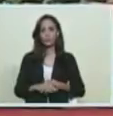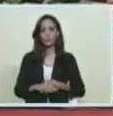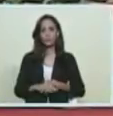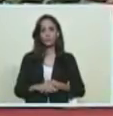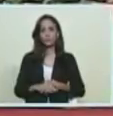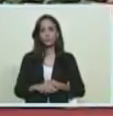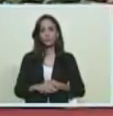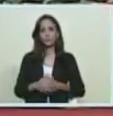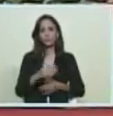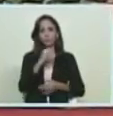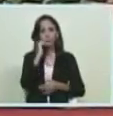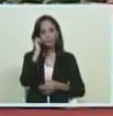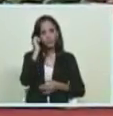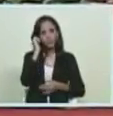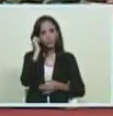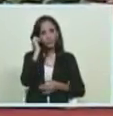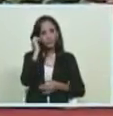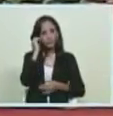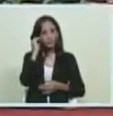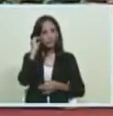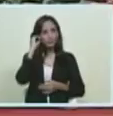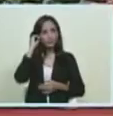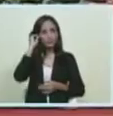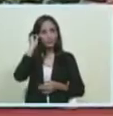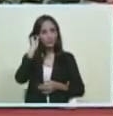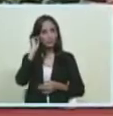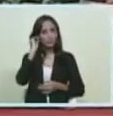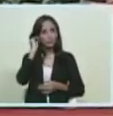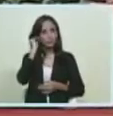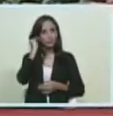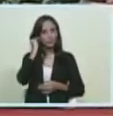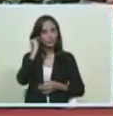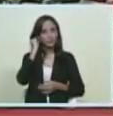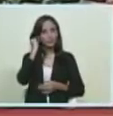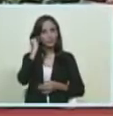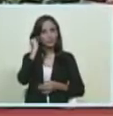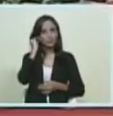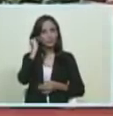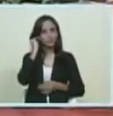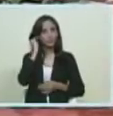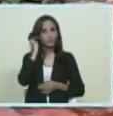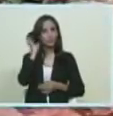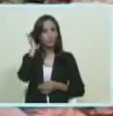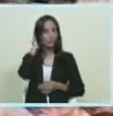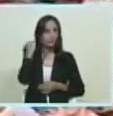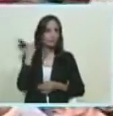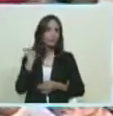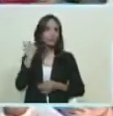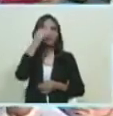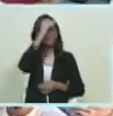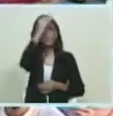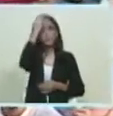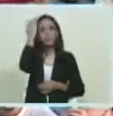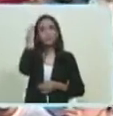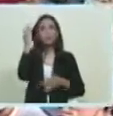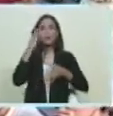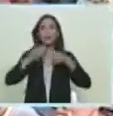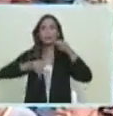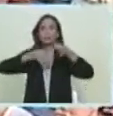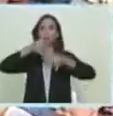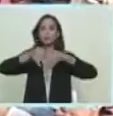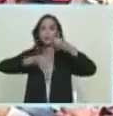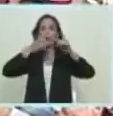Que transmite tanta claridad, con ideas tan claras,